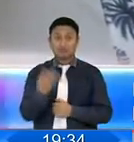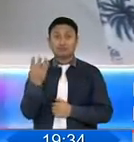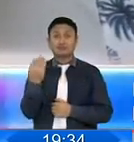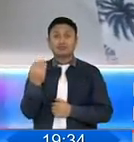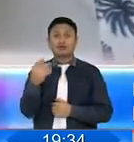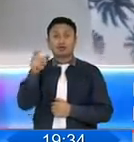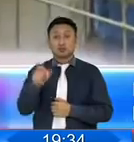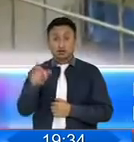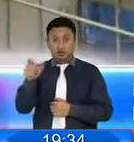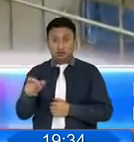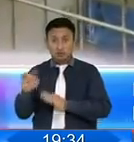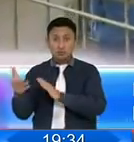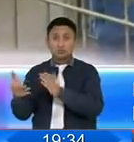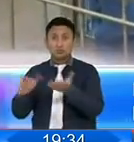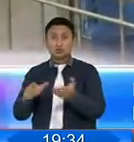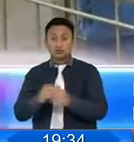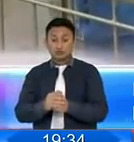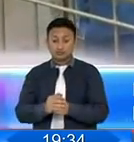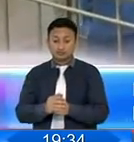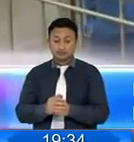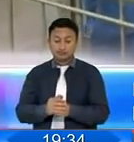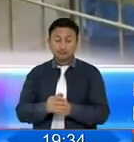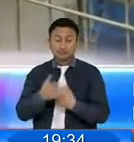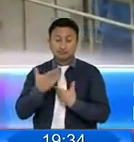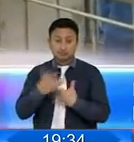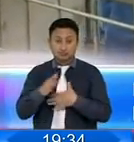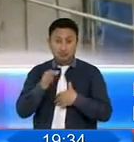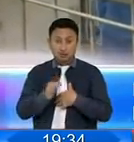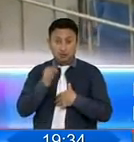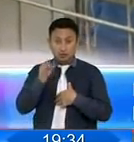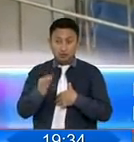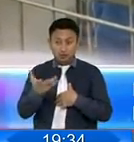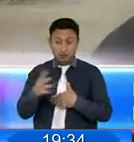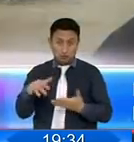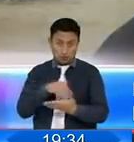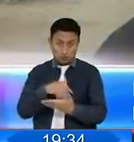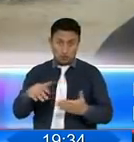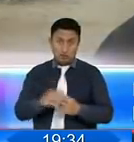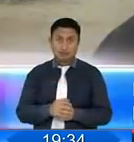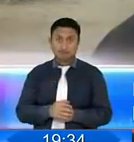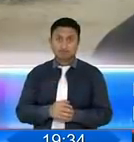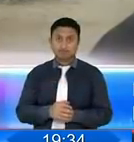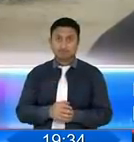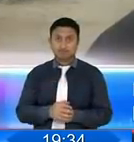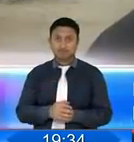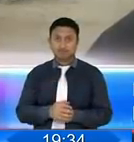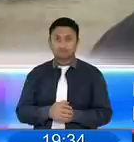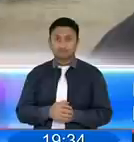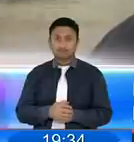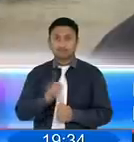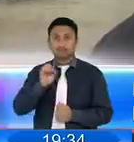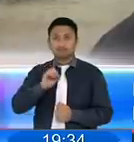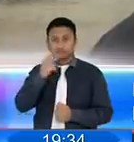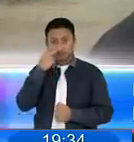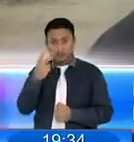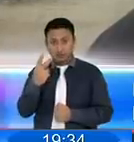la vida entre confirmados de COVID y sospechosos. Se observa pues cierta disminución